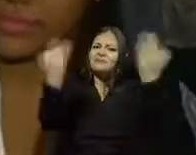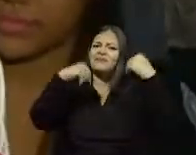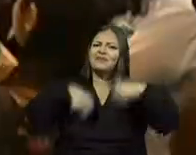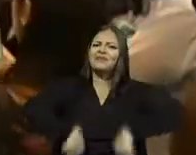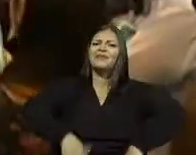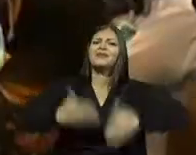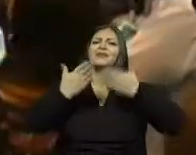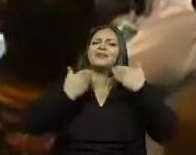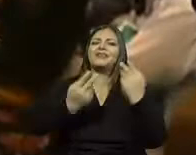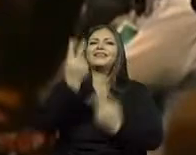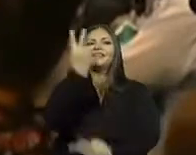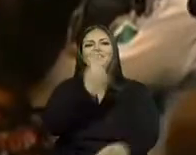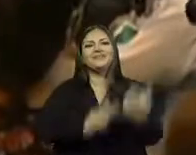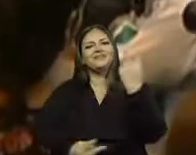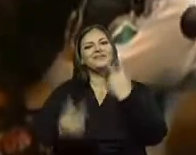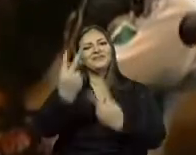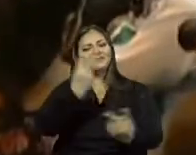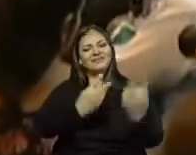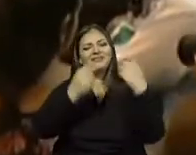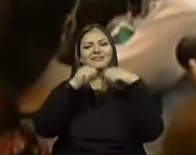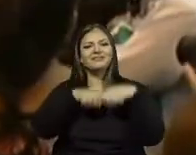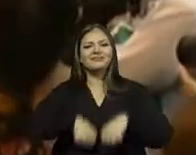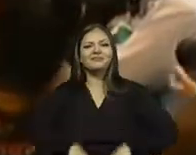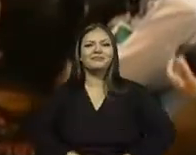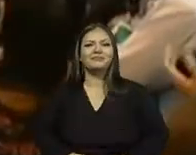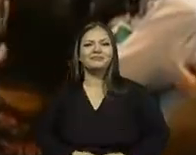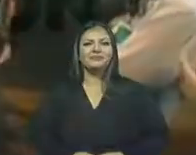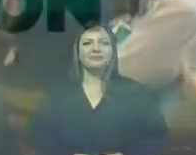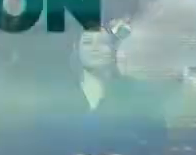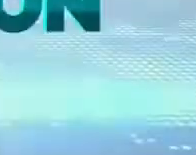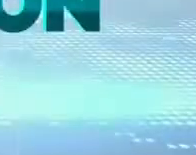a segundo, informó Pilar Vera.